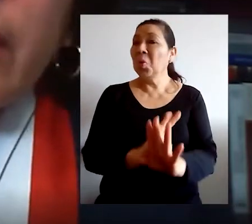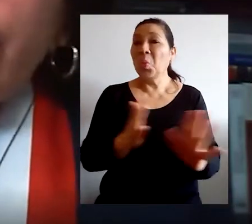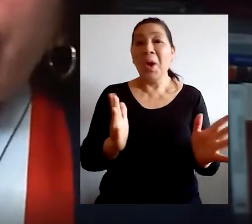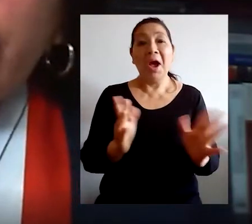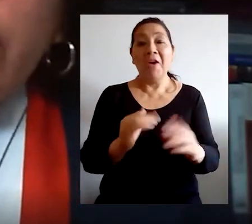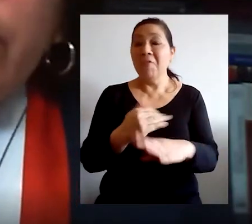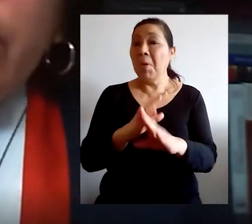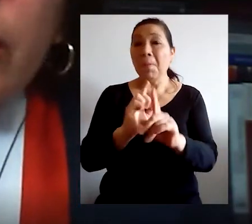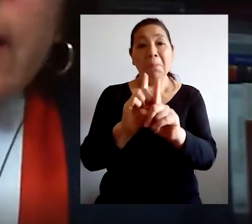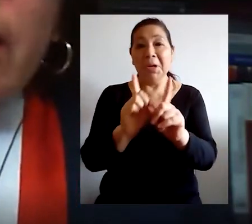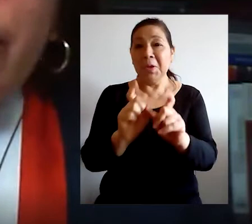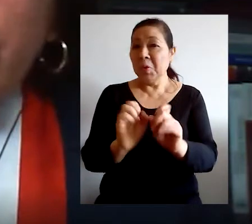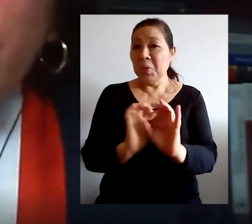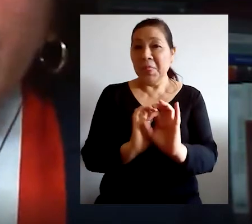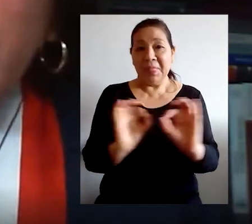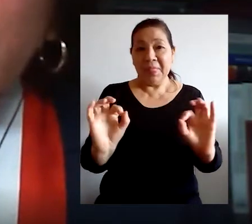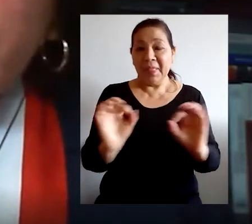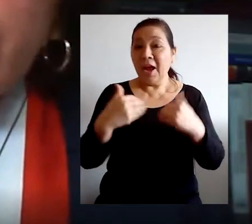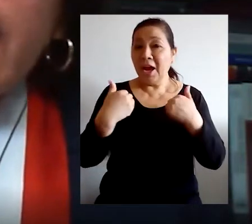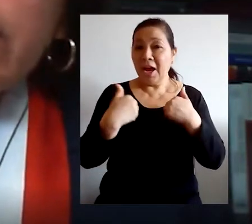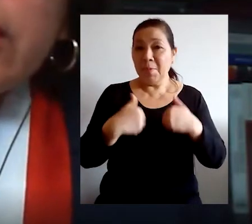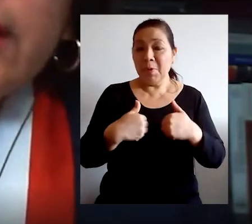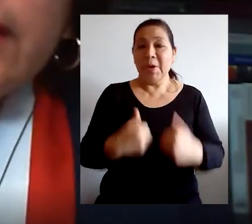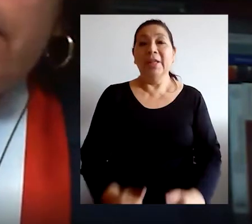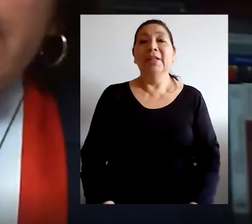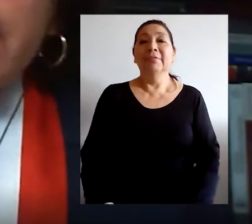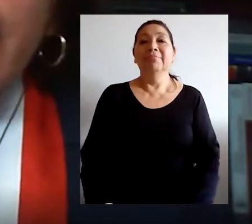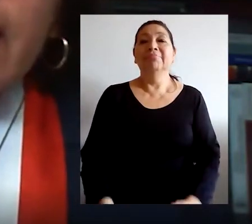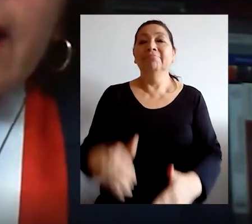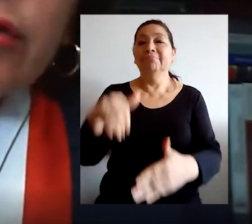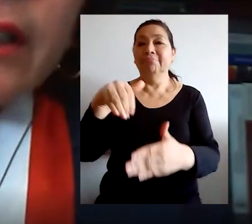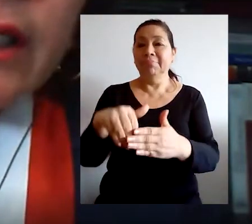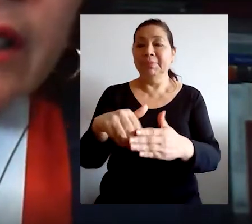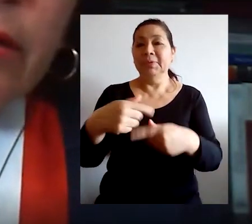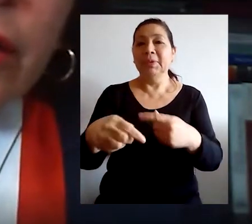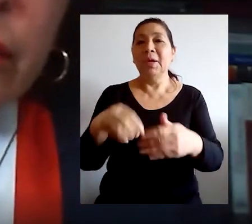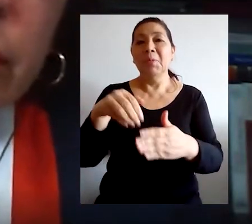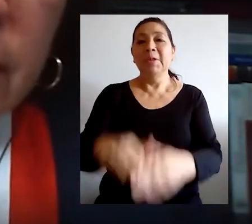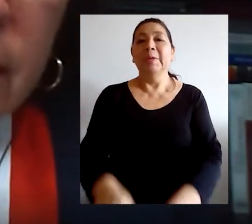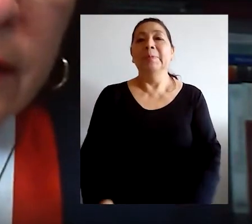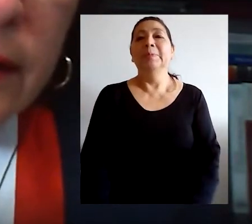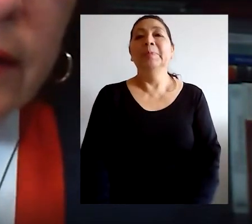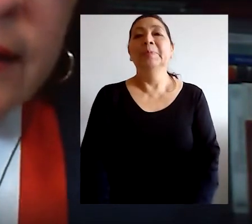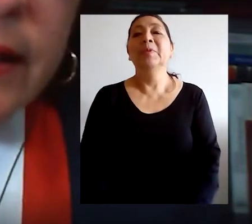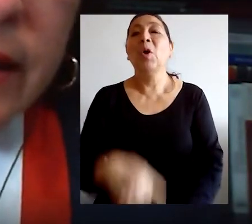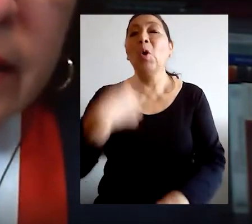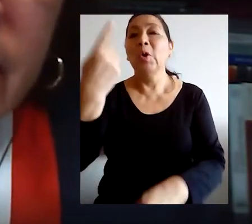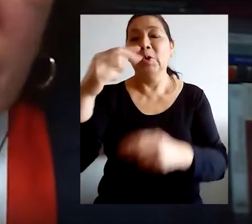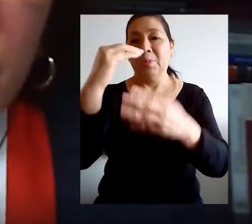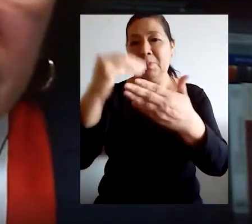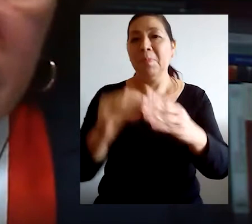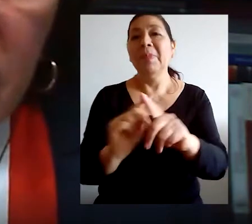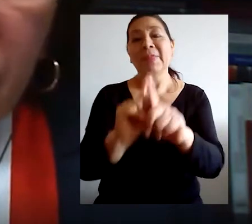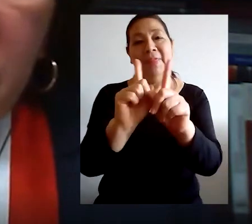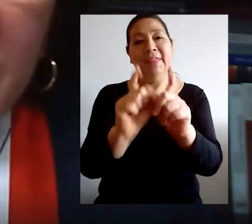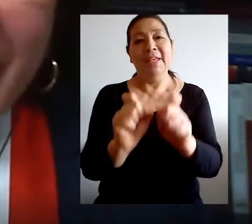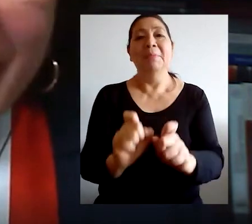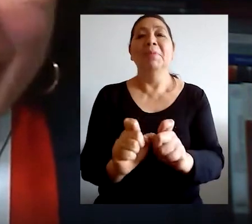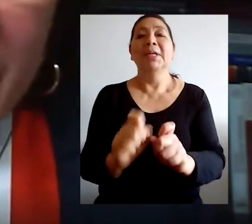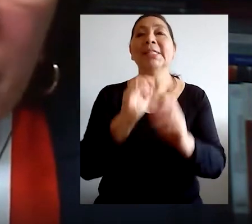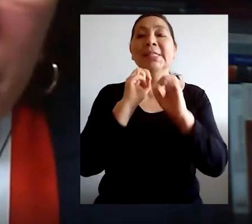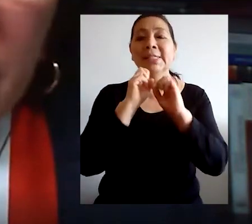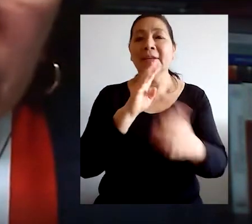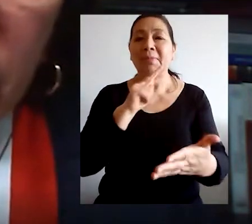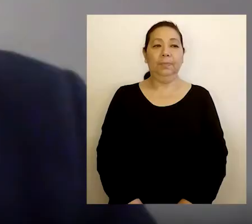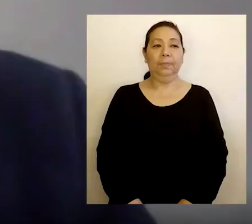habiendo preguntas que formular a los abogados, vista la causa, queda el voto. La siguiente causa, informe,